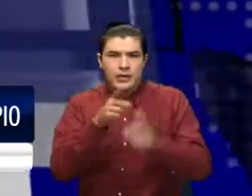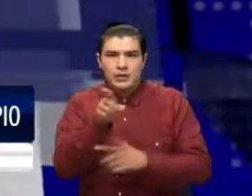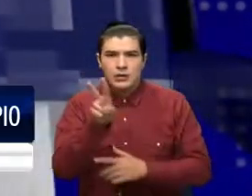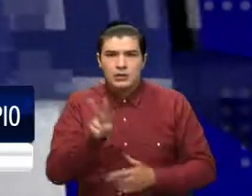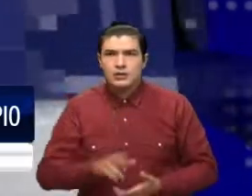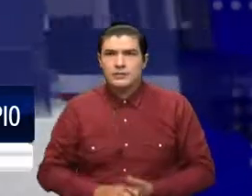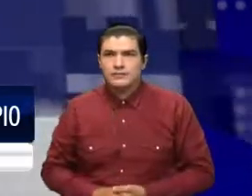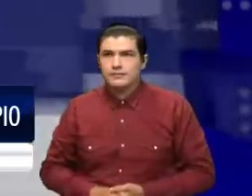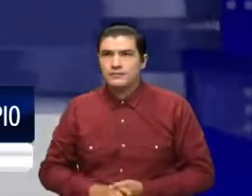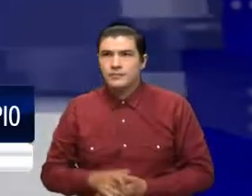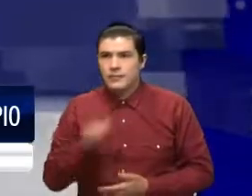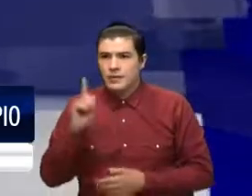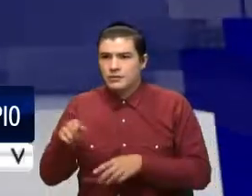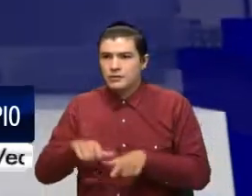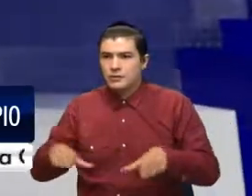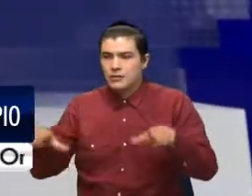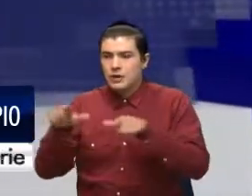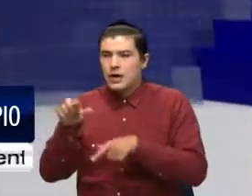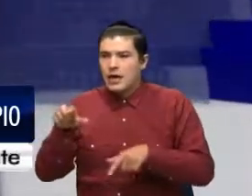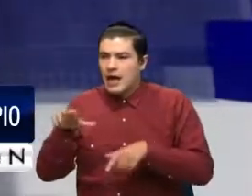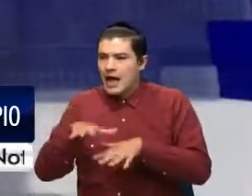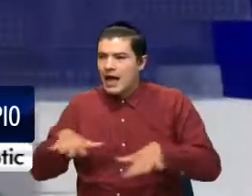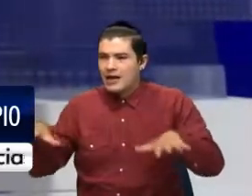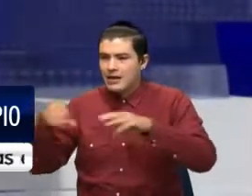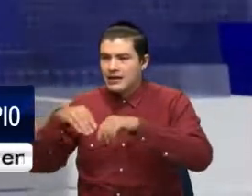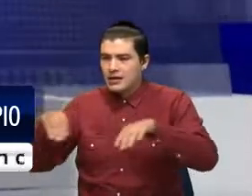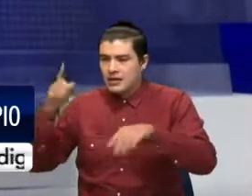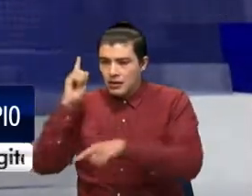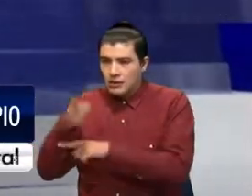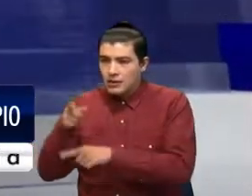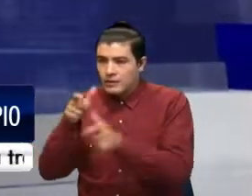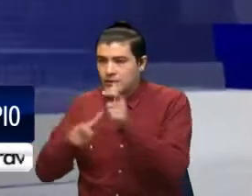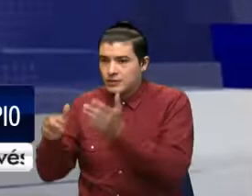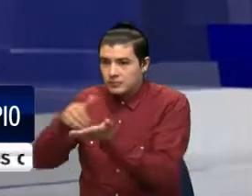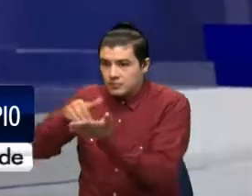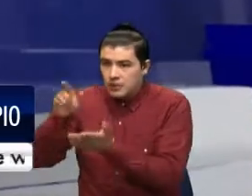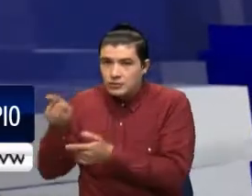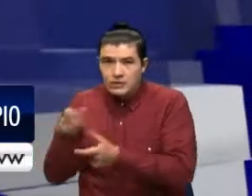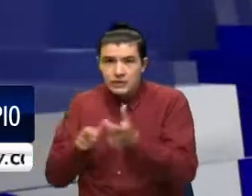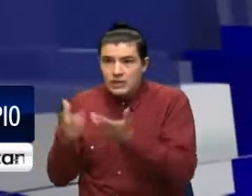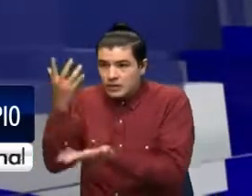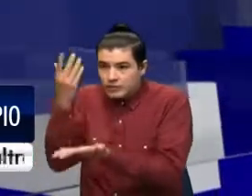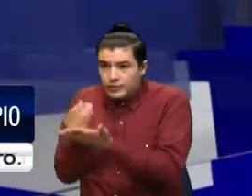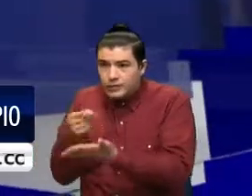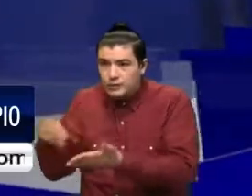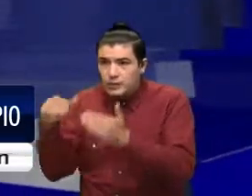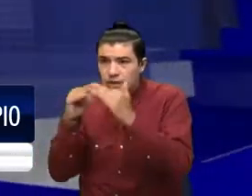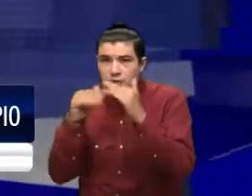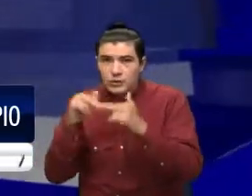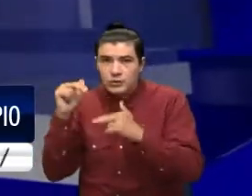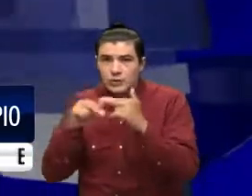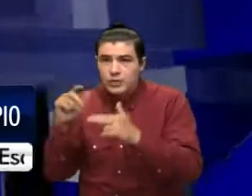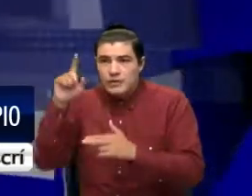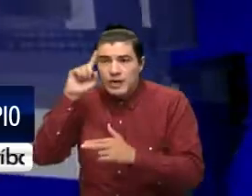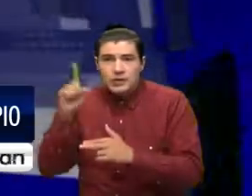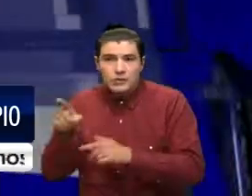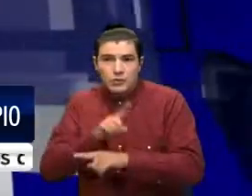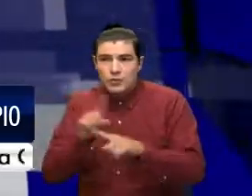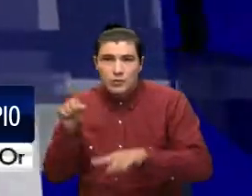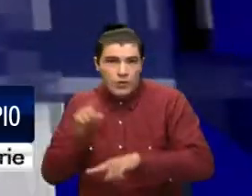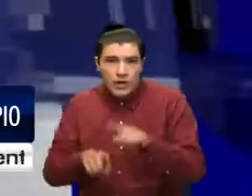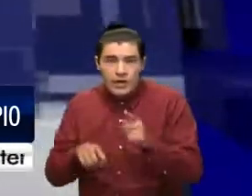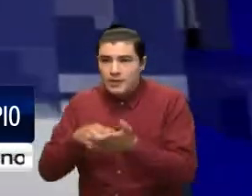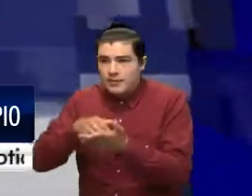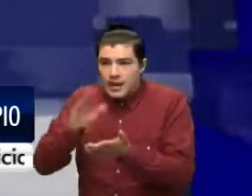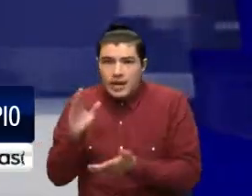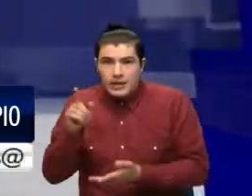2012, la parcela Mirador del aeropuerto tiene orden de desalojo que los alcaldes que han pasado en estos casi 12 años,